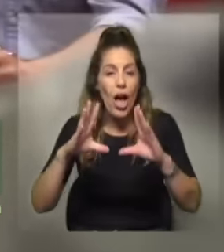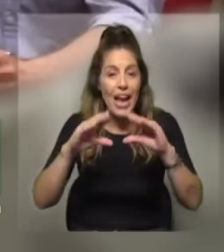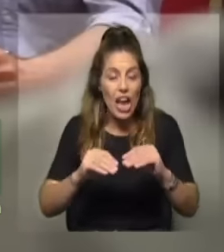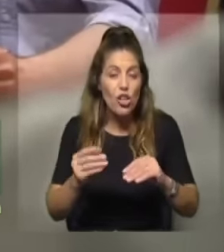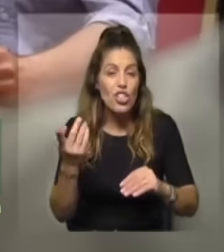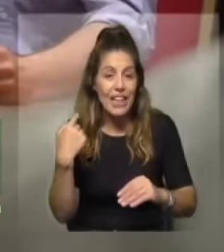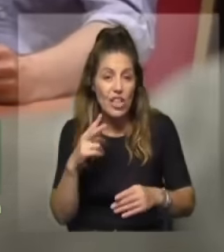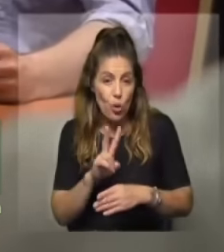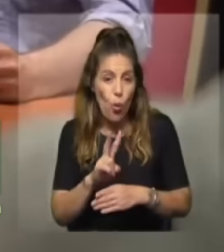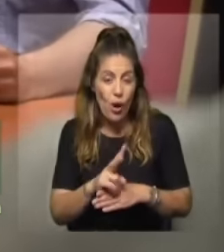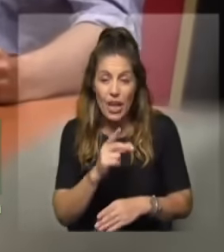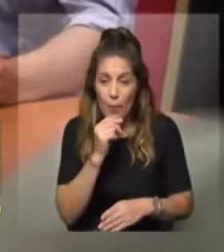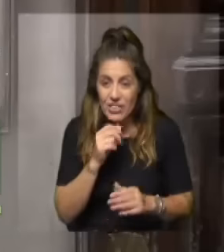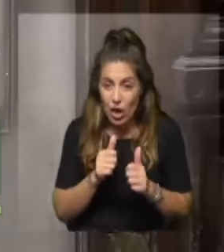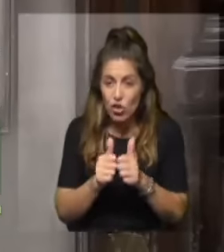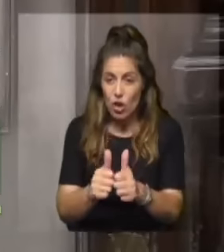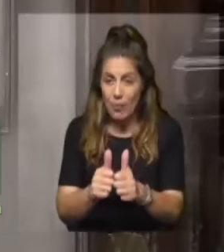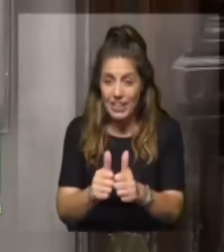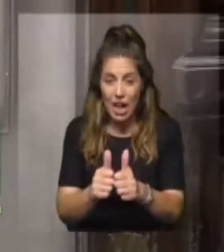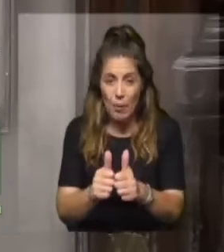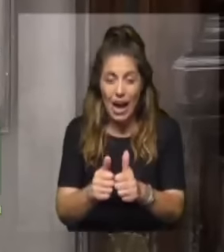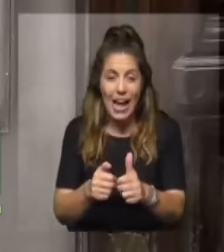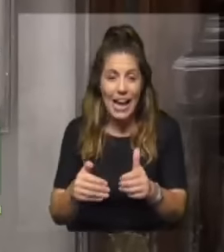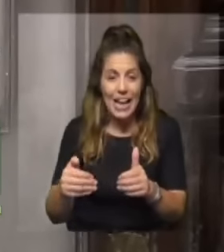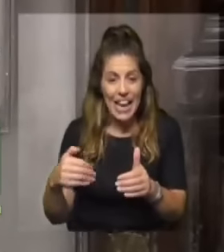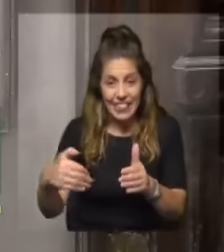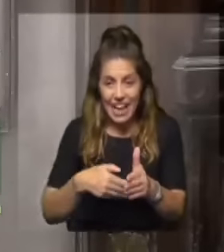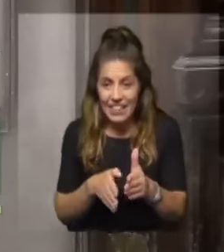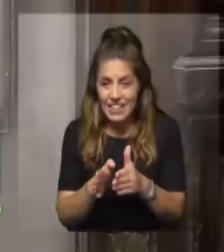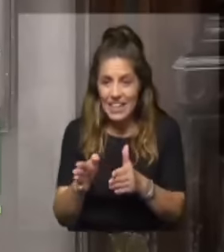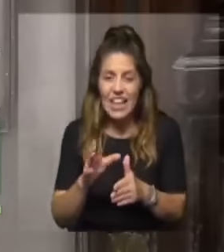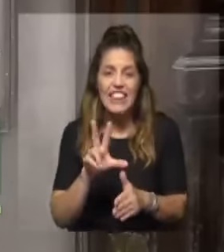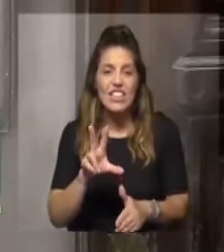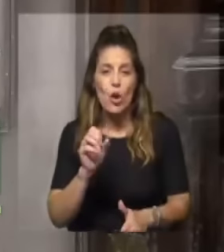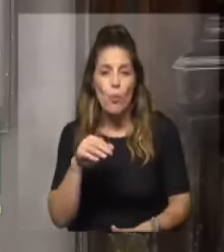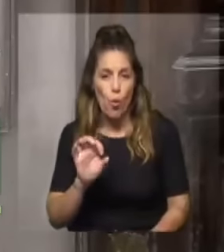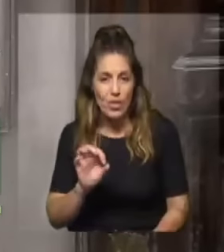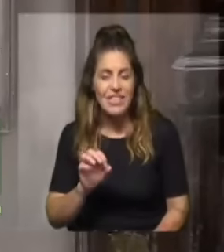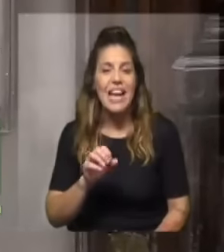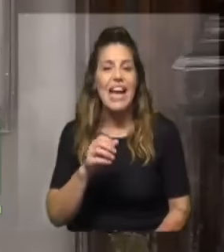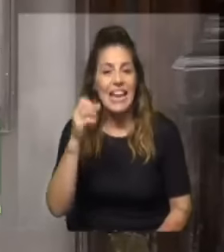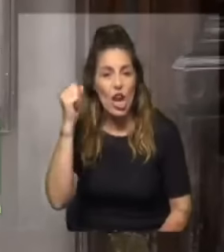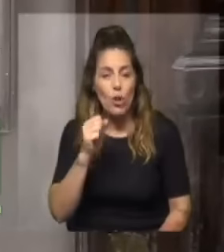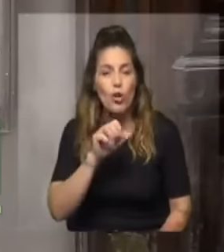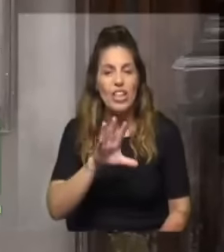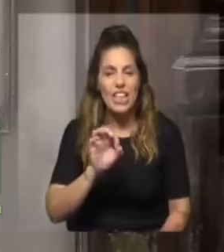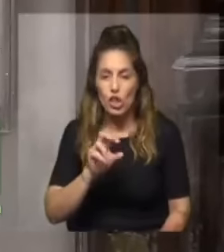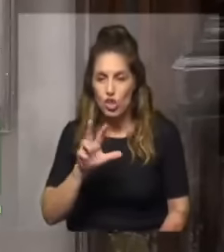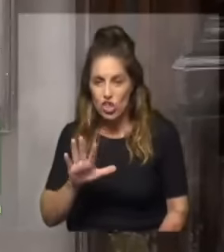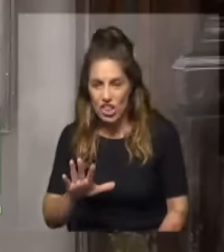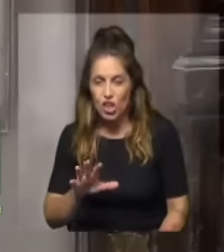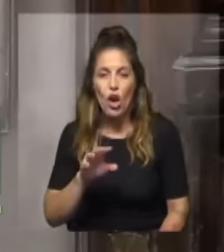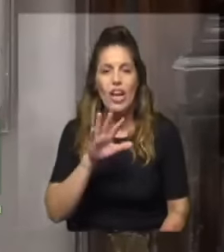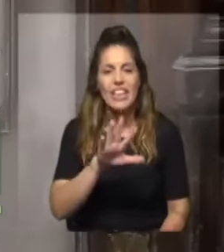guardia policial que nos acompañaba en el recorrido en la entrada y salida tres ombúes en la línea 505 la línea 582 en el barrio